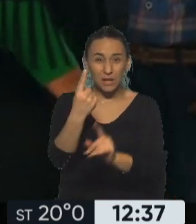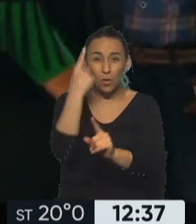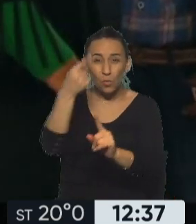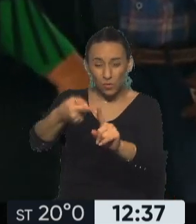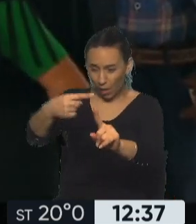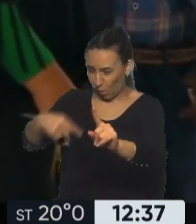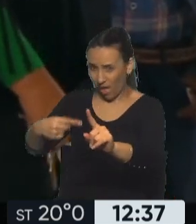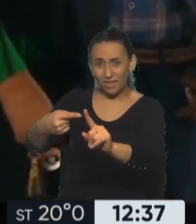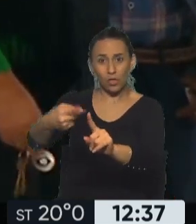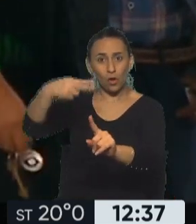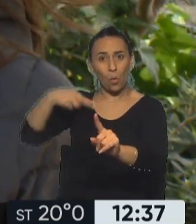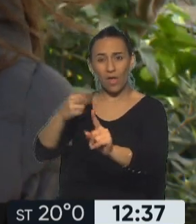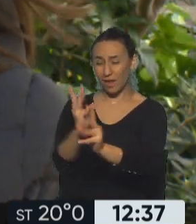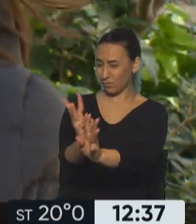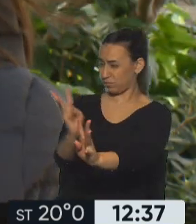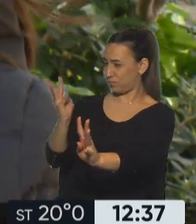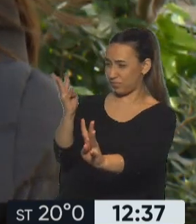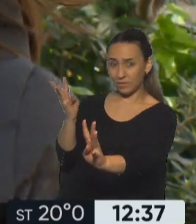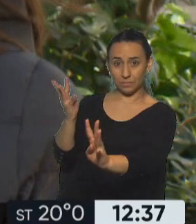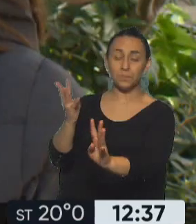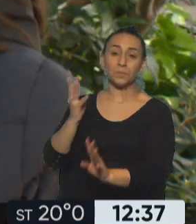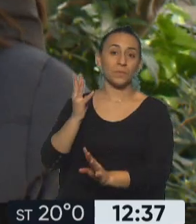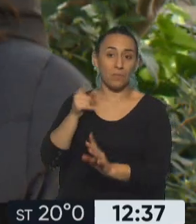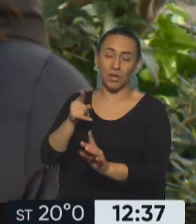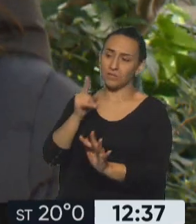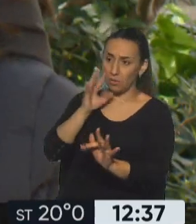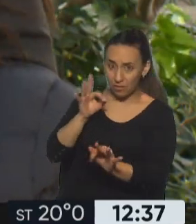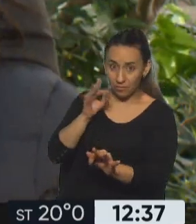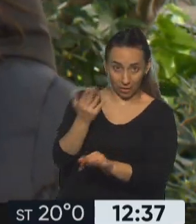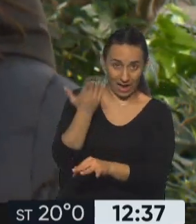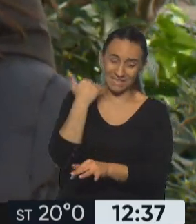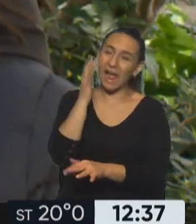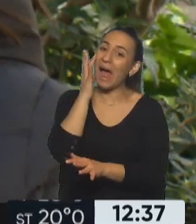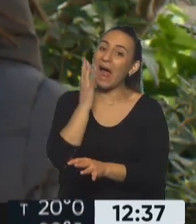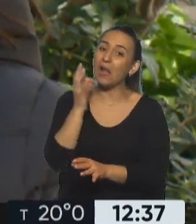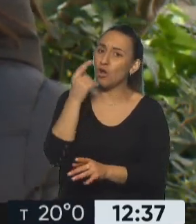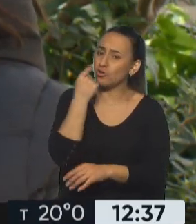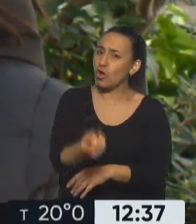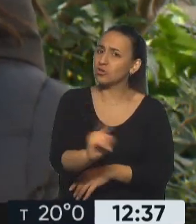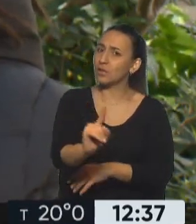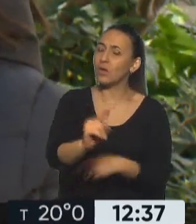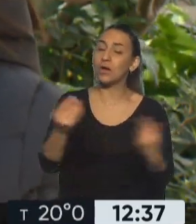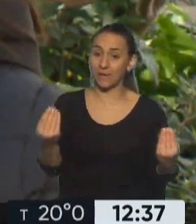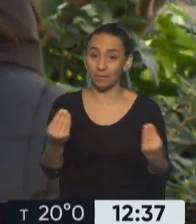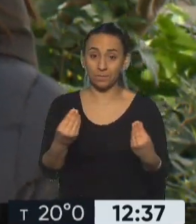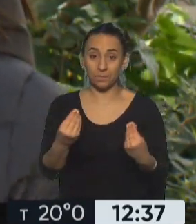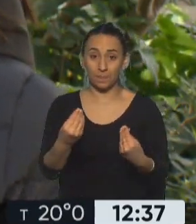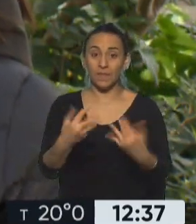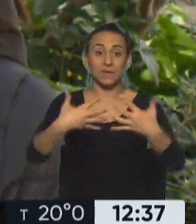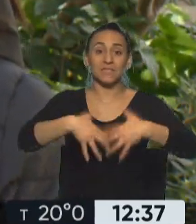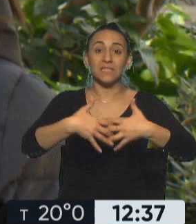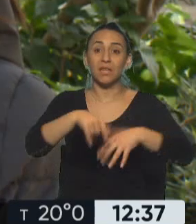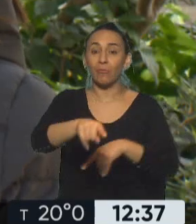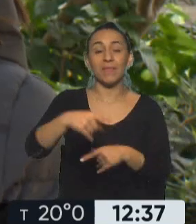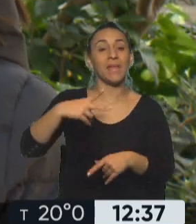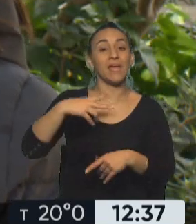fue el problema a la vista. El problema que no se vio ayer, que es el problema de fondo de la cuestión, es que el sistema electoral está privatizado